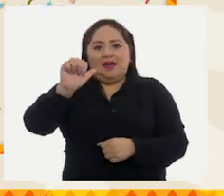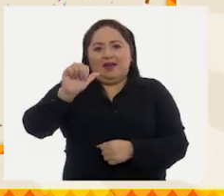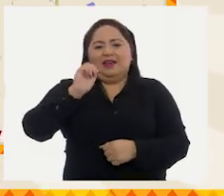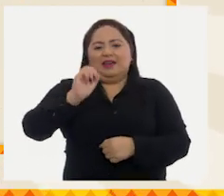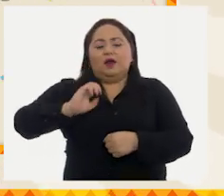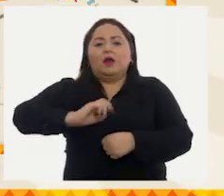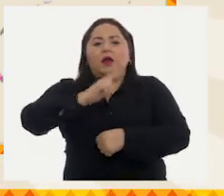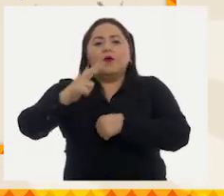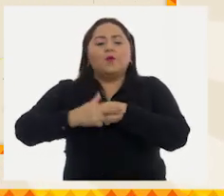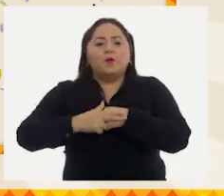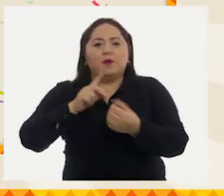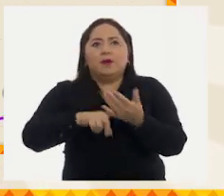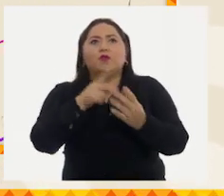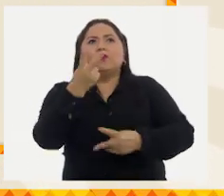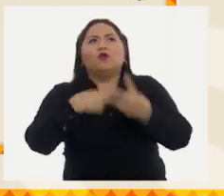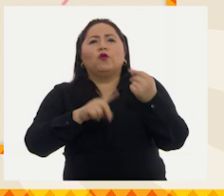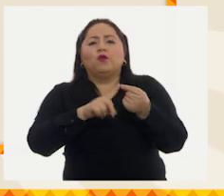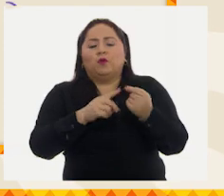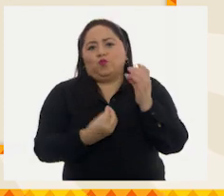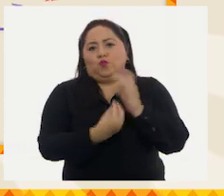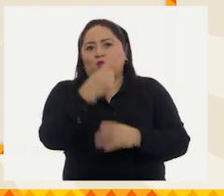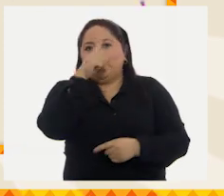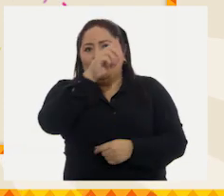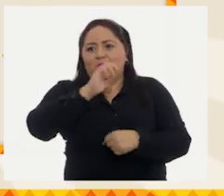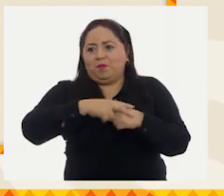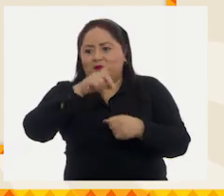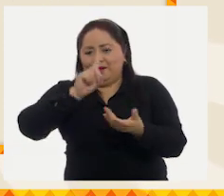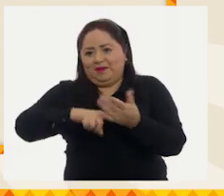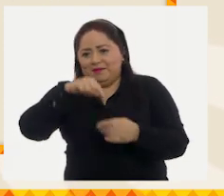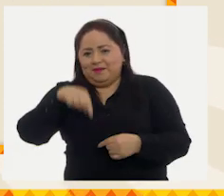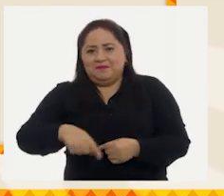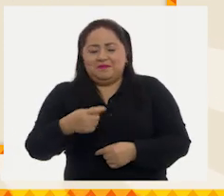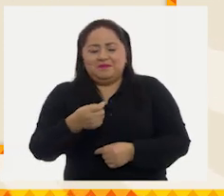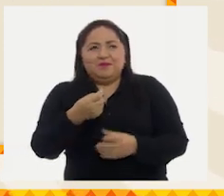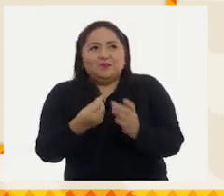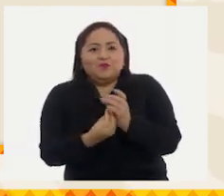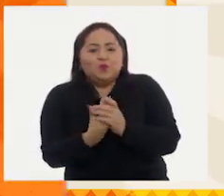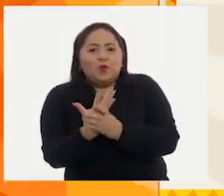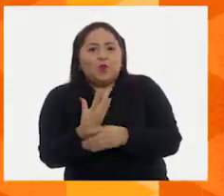El Renacimiento sucedió en Europa.